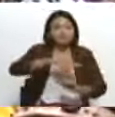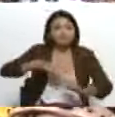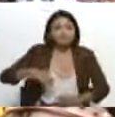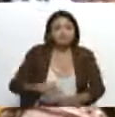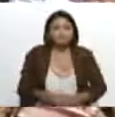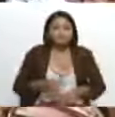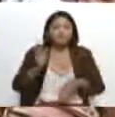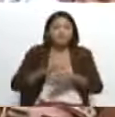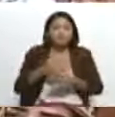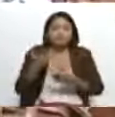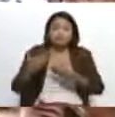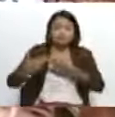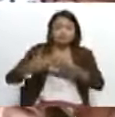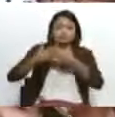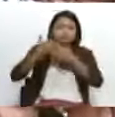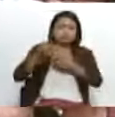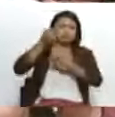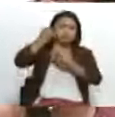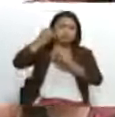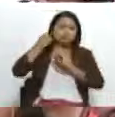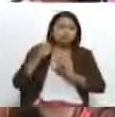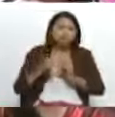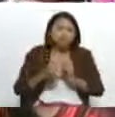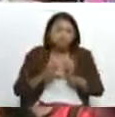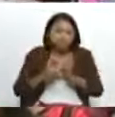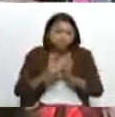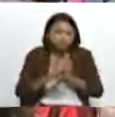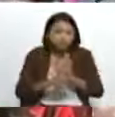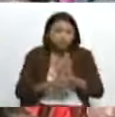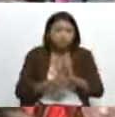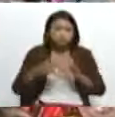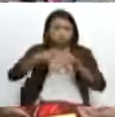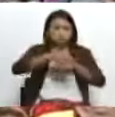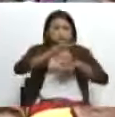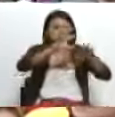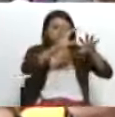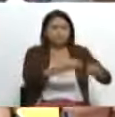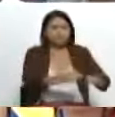el colonialismo, ante la invasión. Hoy tenemos